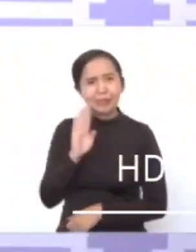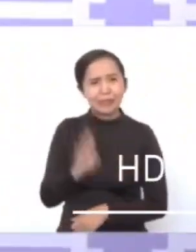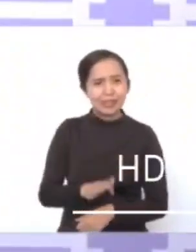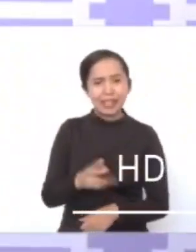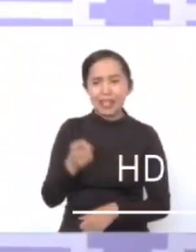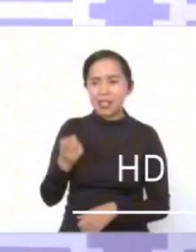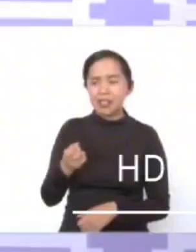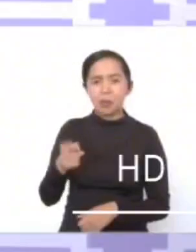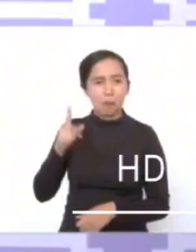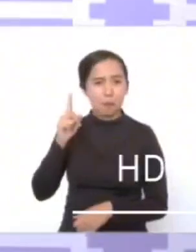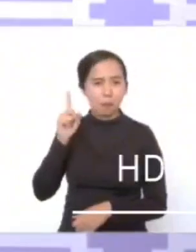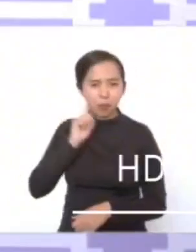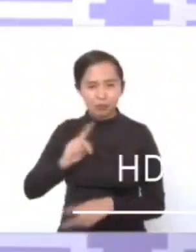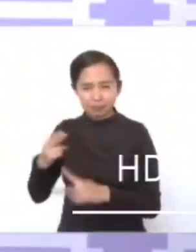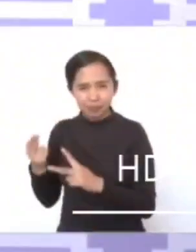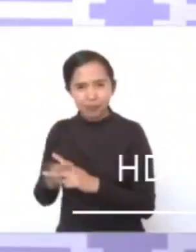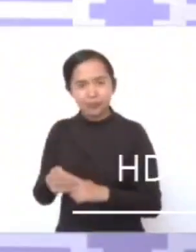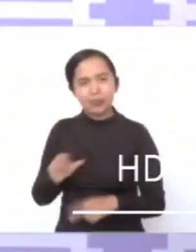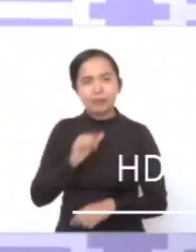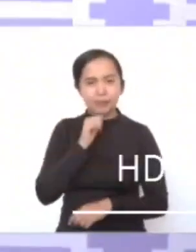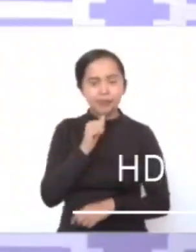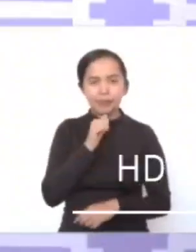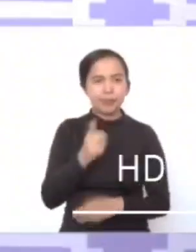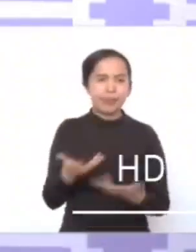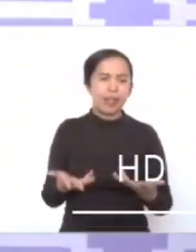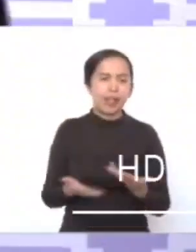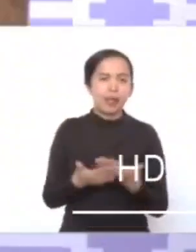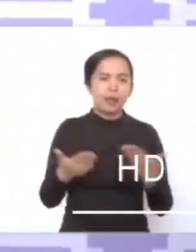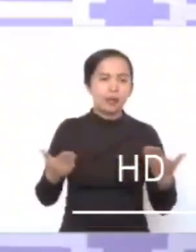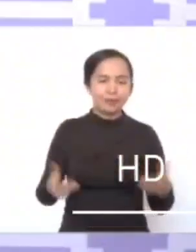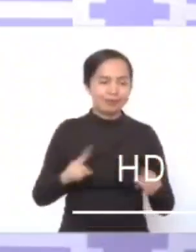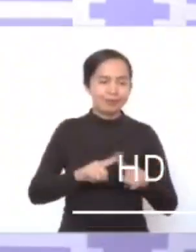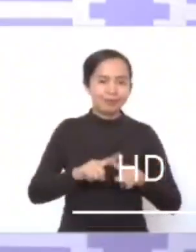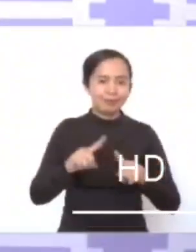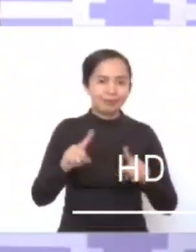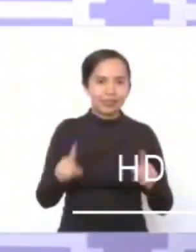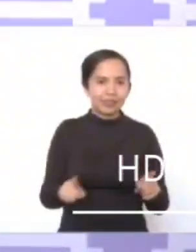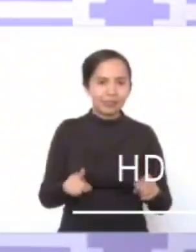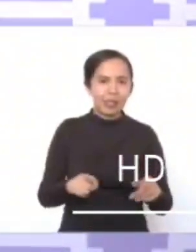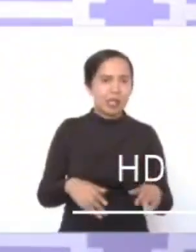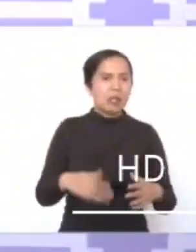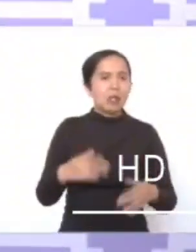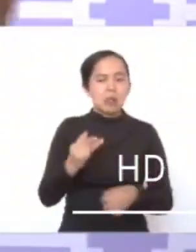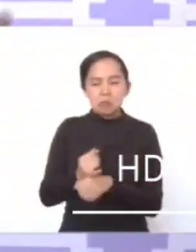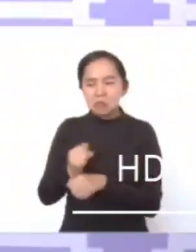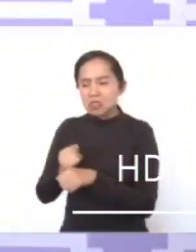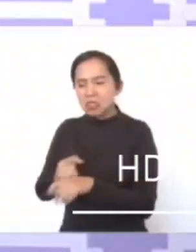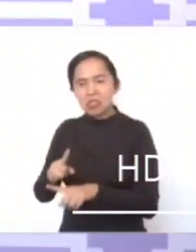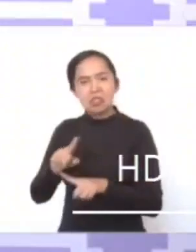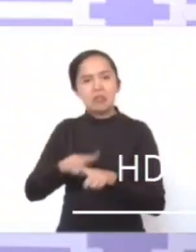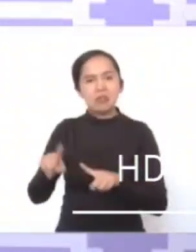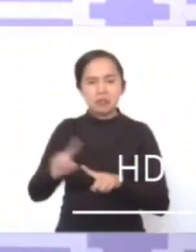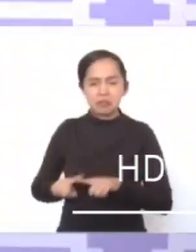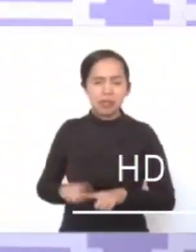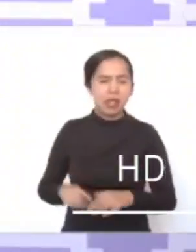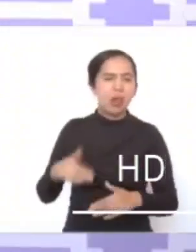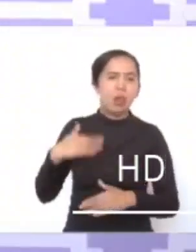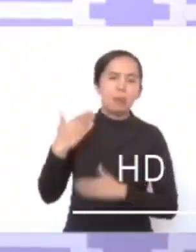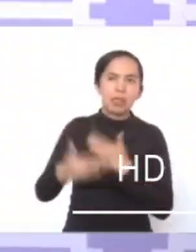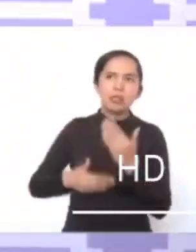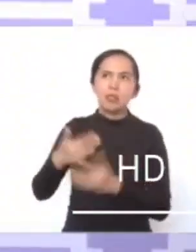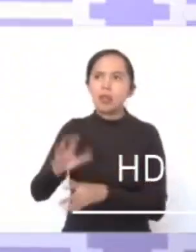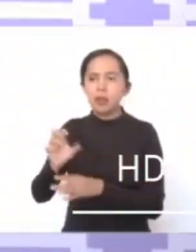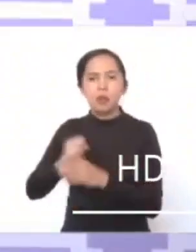esto sucede y la clasificación es distinta y lleva penas distintas a tiempos distintos.